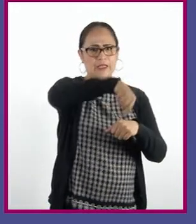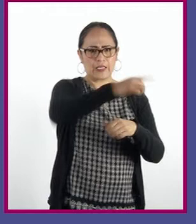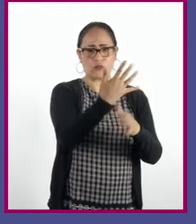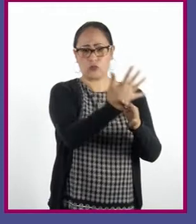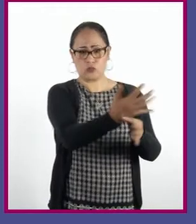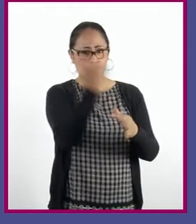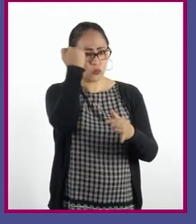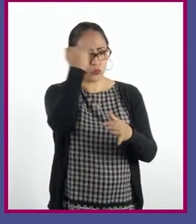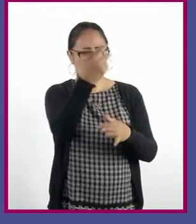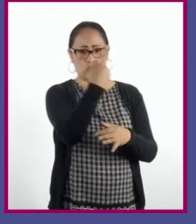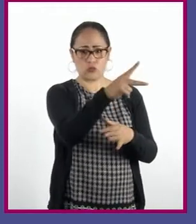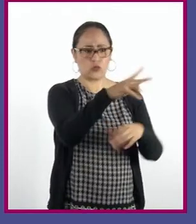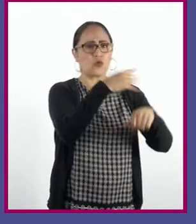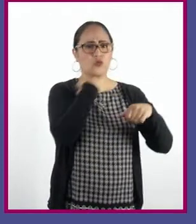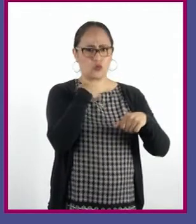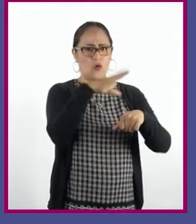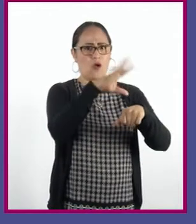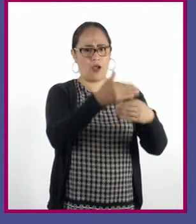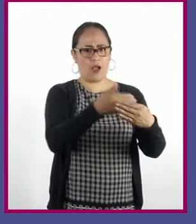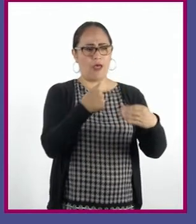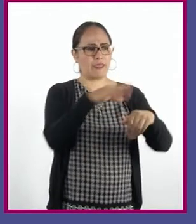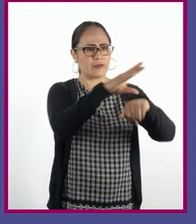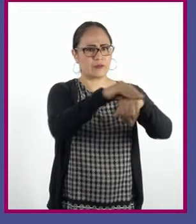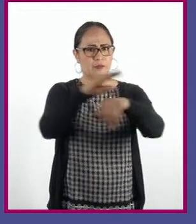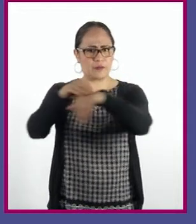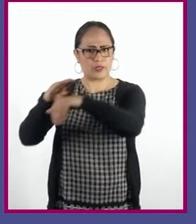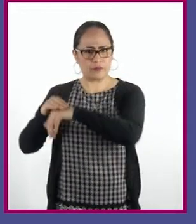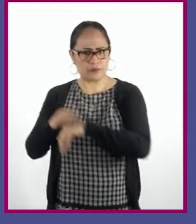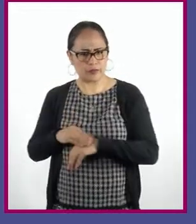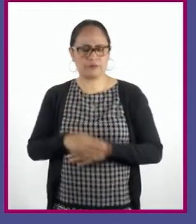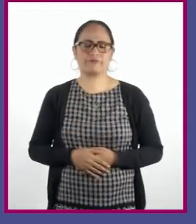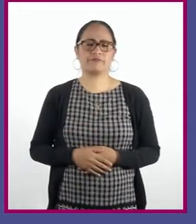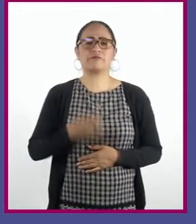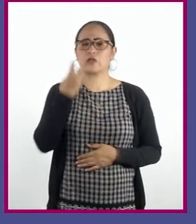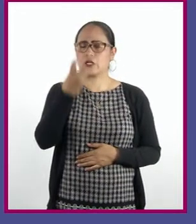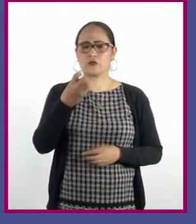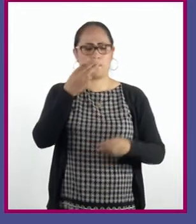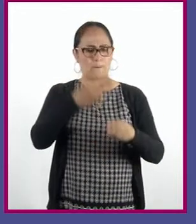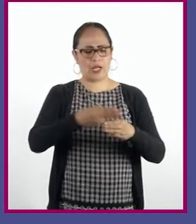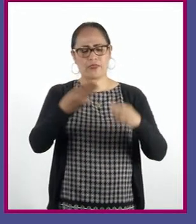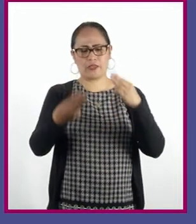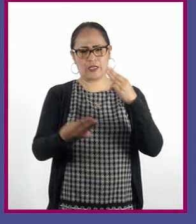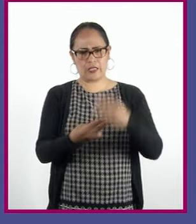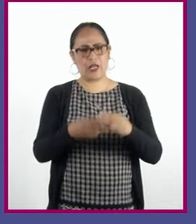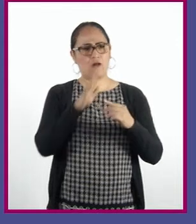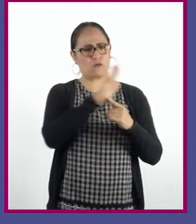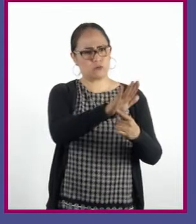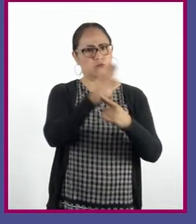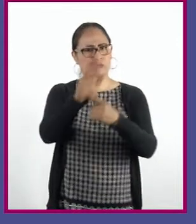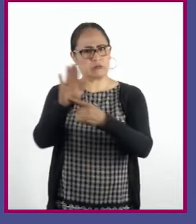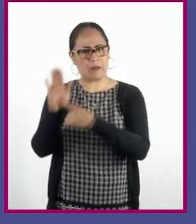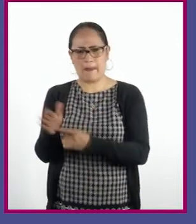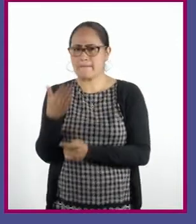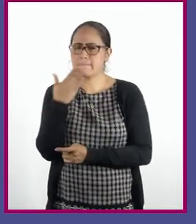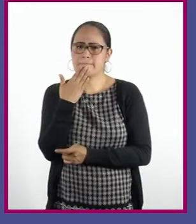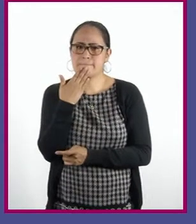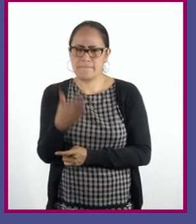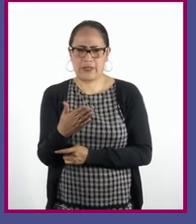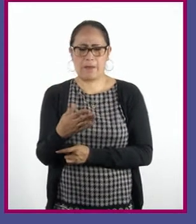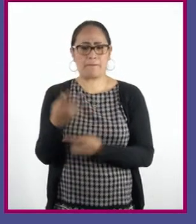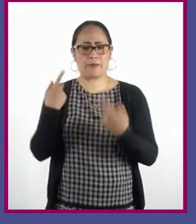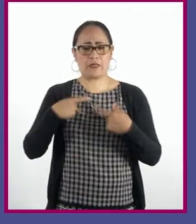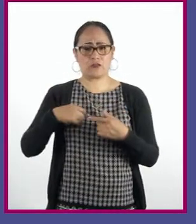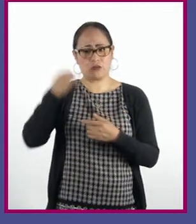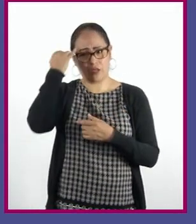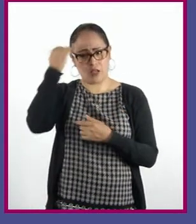los derechos patrimoniales. Por lo anterior, declaro que todos los materiales que se presentan están totalmente libres de derechos de autor